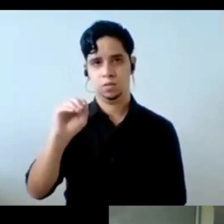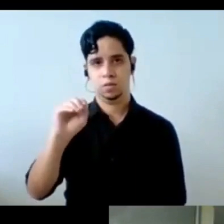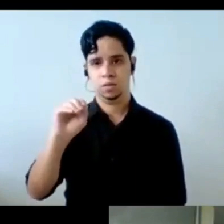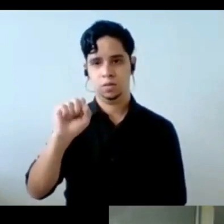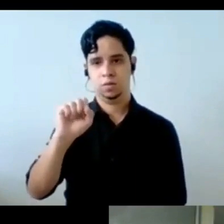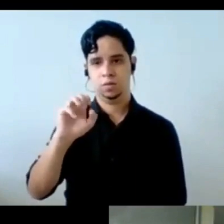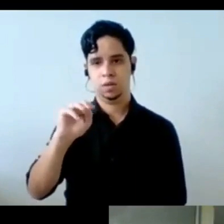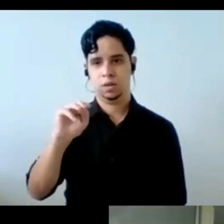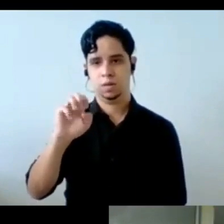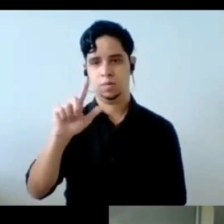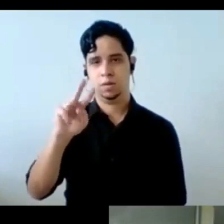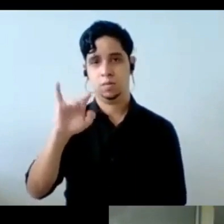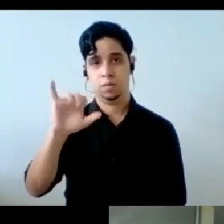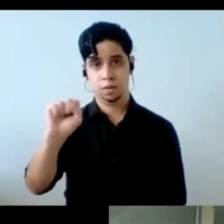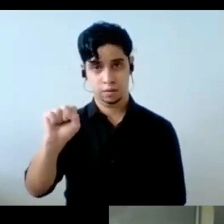Semmelweis.